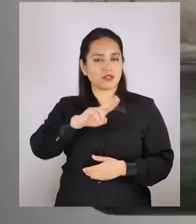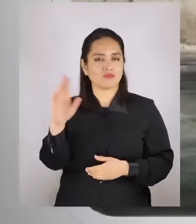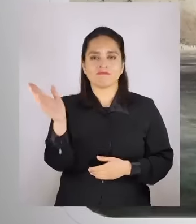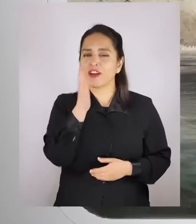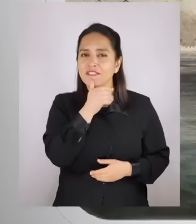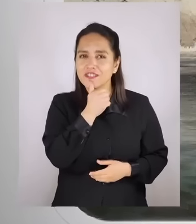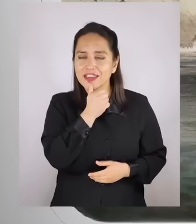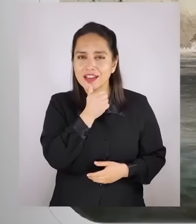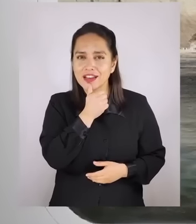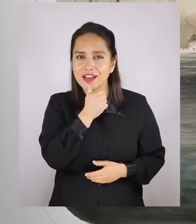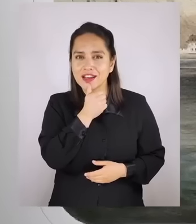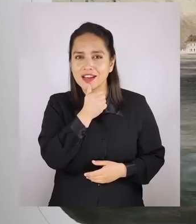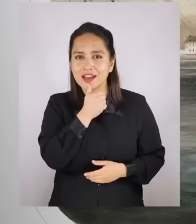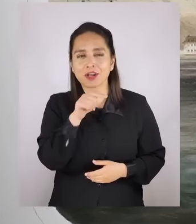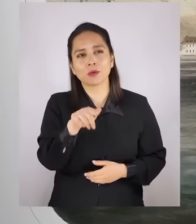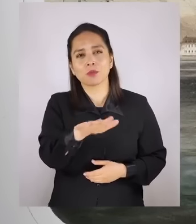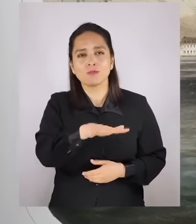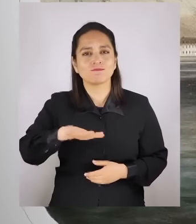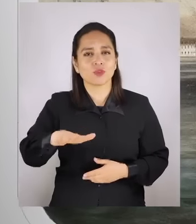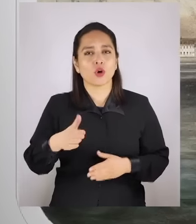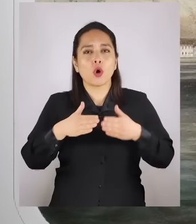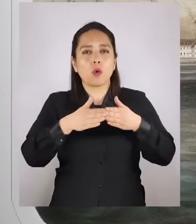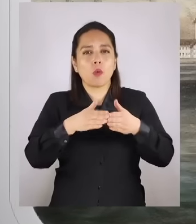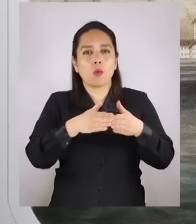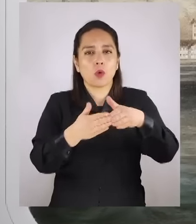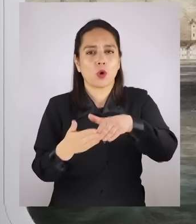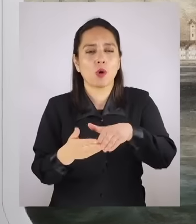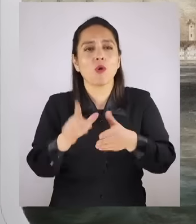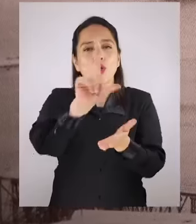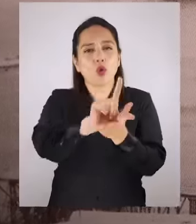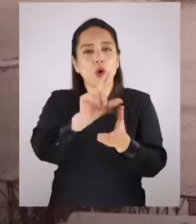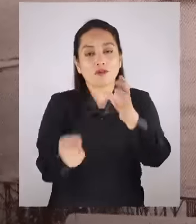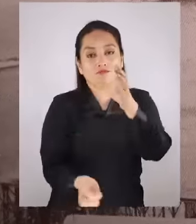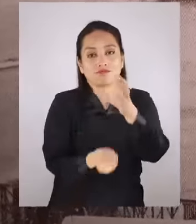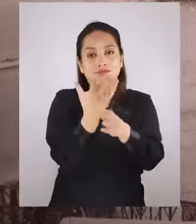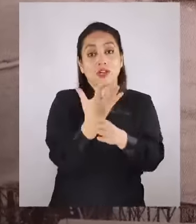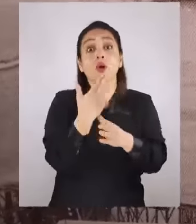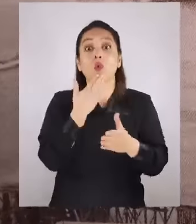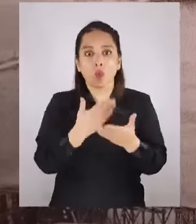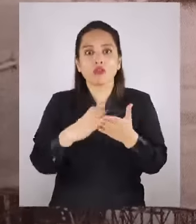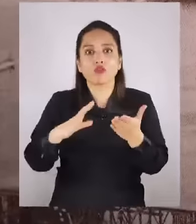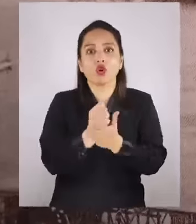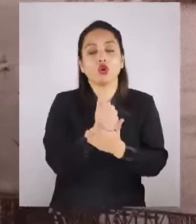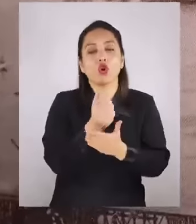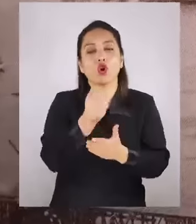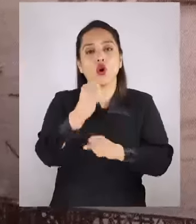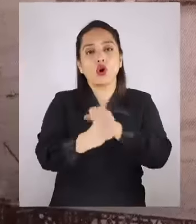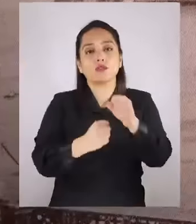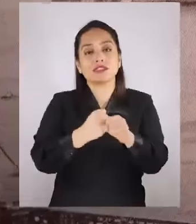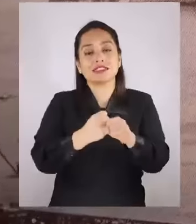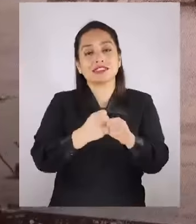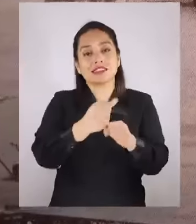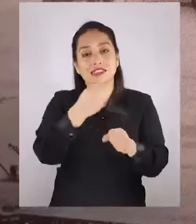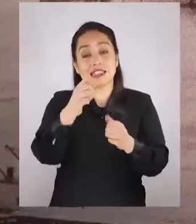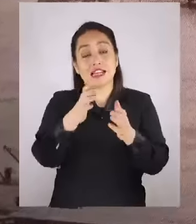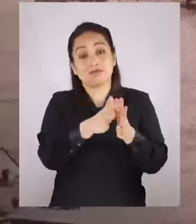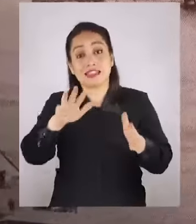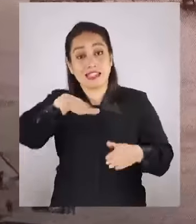era como este puerto, este polo de innovación que llegó a ser en el siglo XIX. Entonces, de alguna manera, él